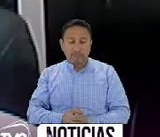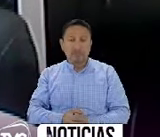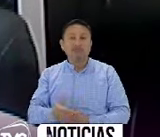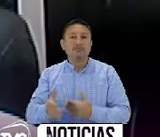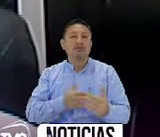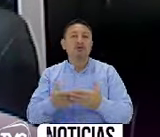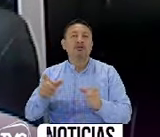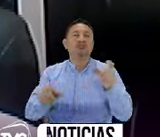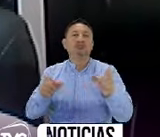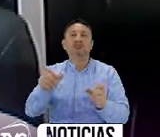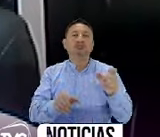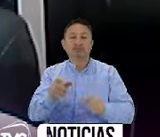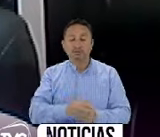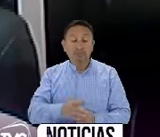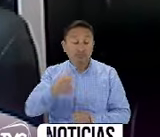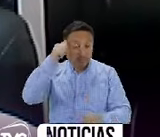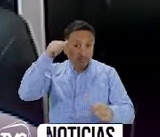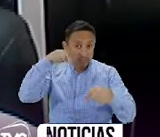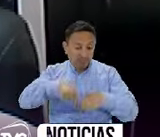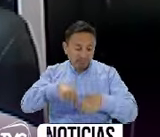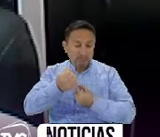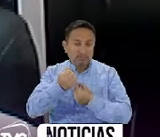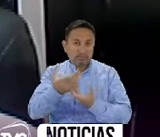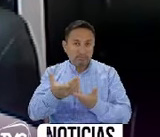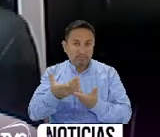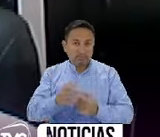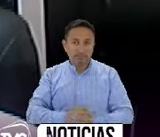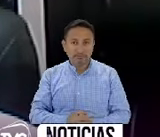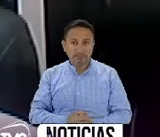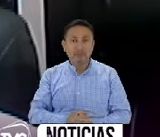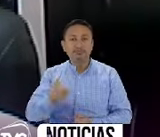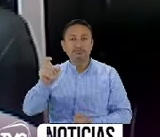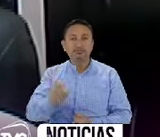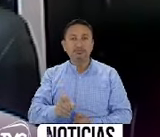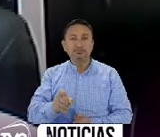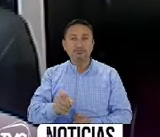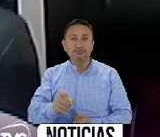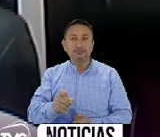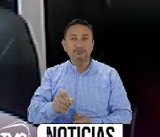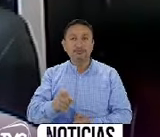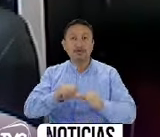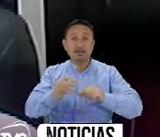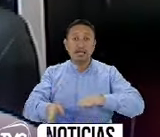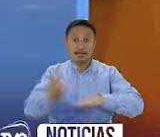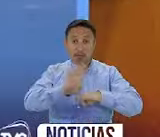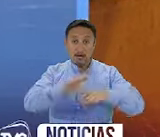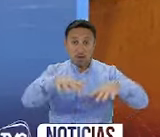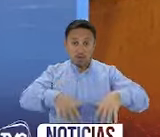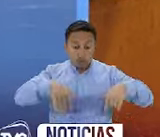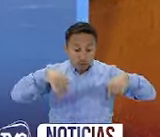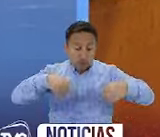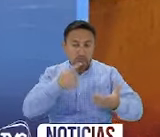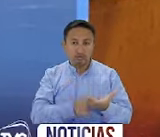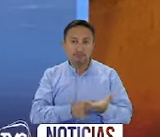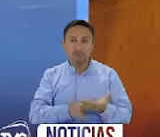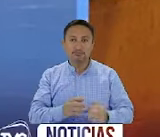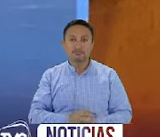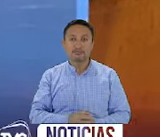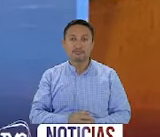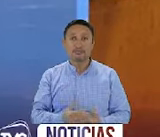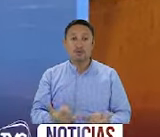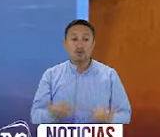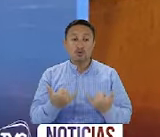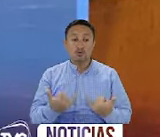no se olvide que es un informe no vinculante. Tiene que resolverlo el Pleno de la Asamblea. Al encontrarnos en estado de excepción